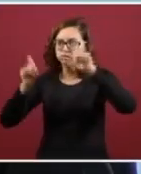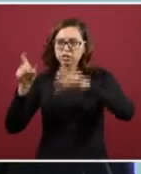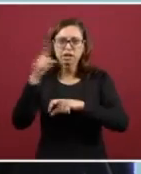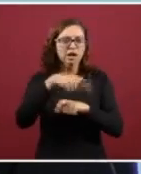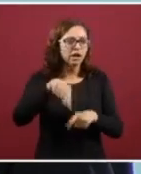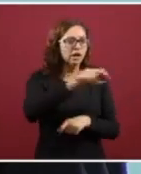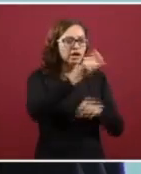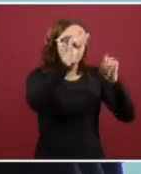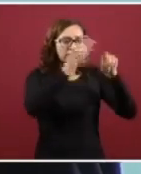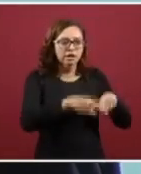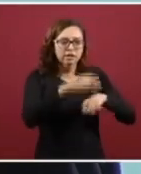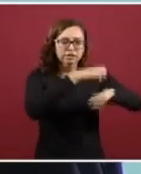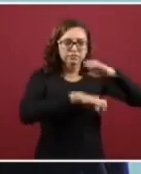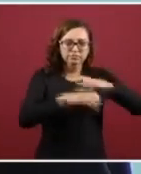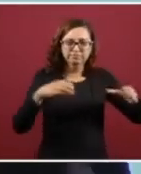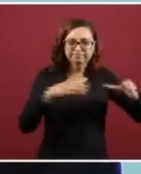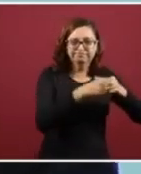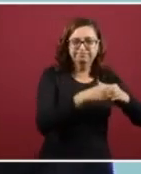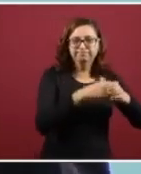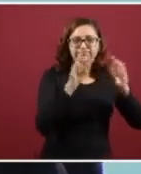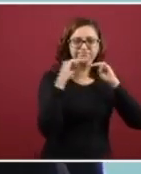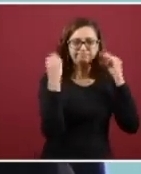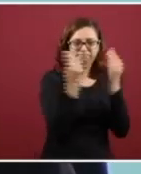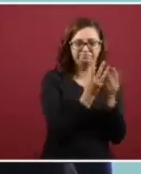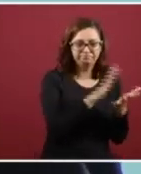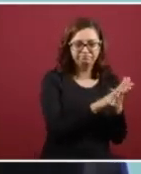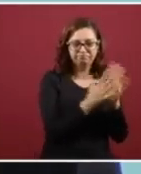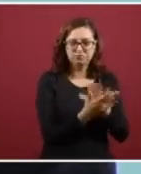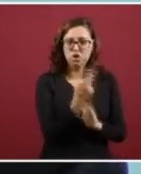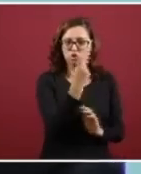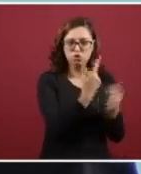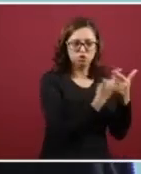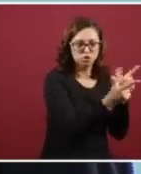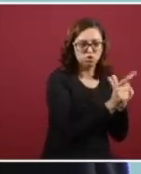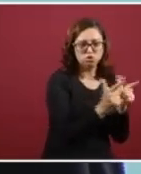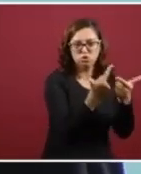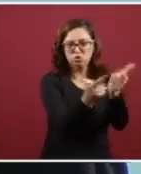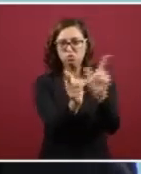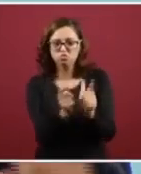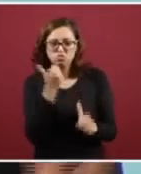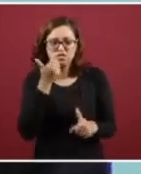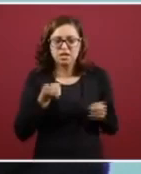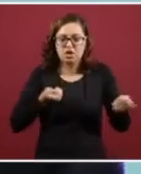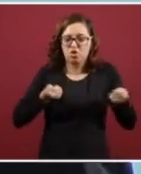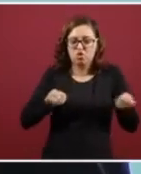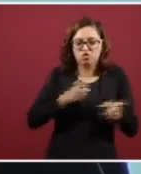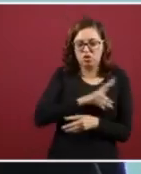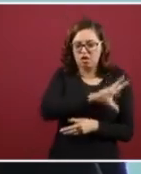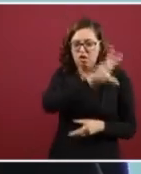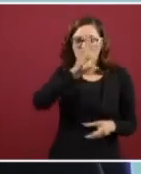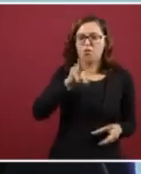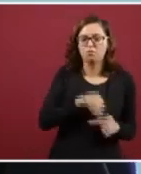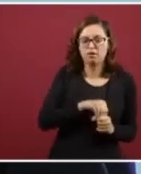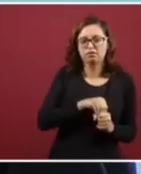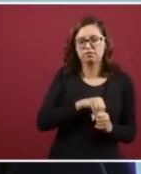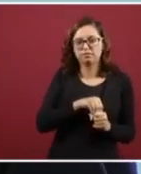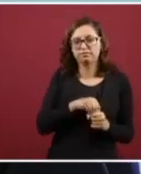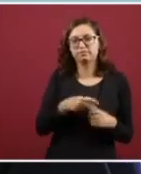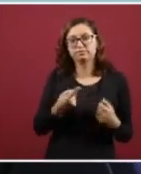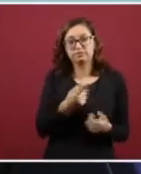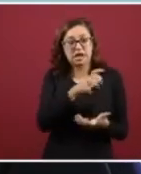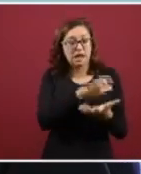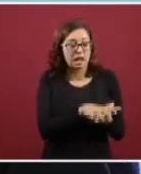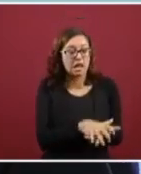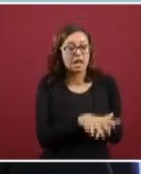concentrados, mercados amafiados. El funcionario de la Secretaría de Salud explicó que son las entidades federativas las que compran las